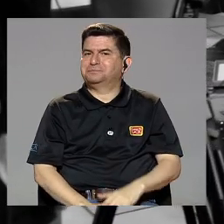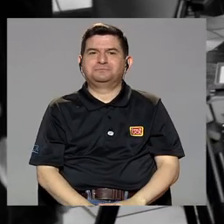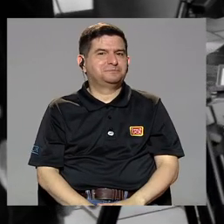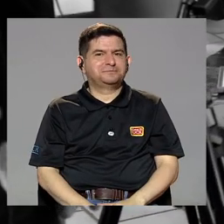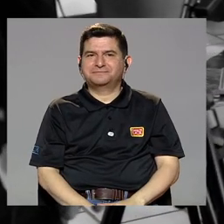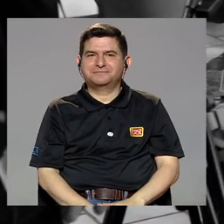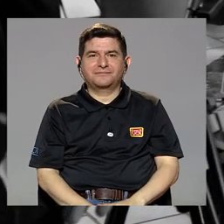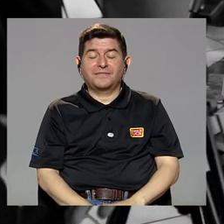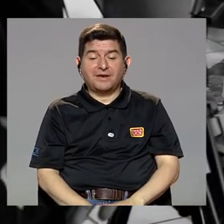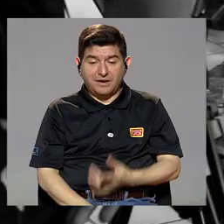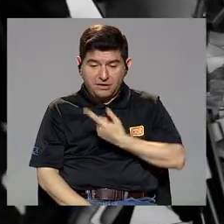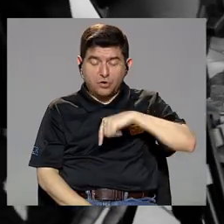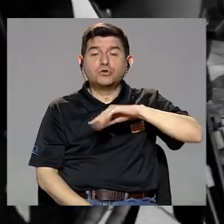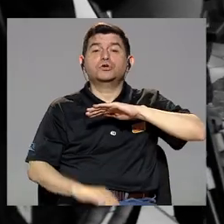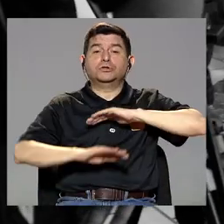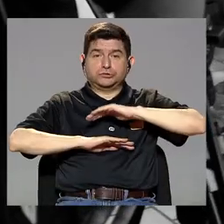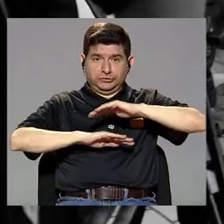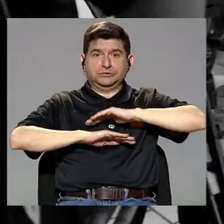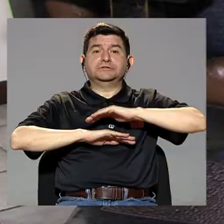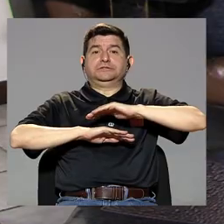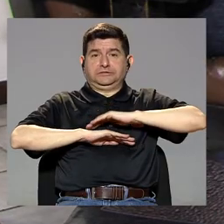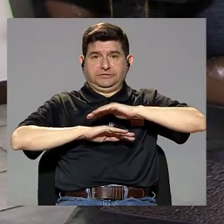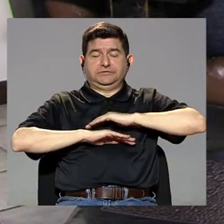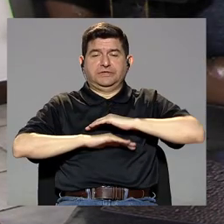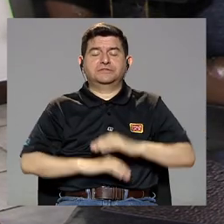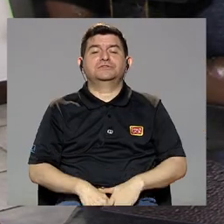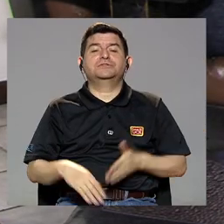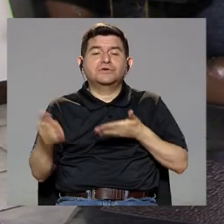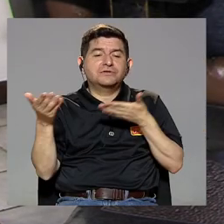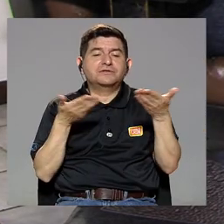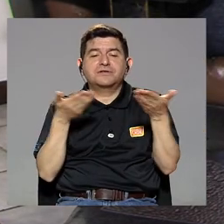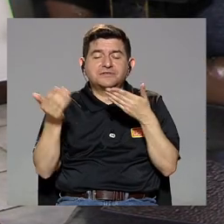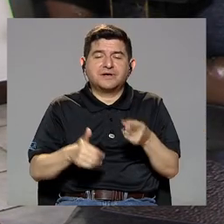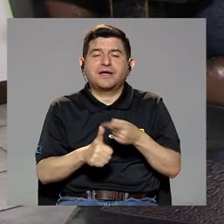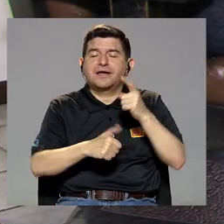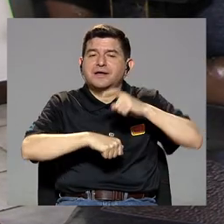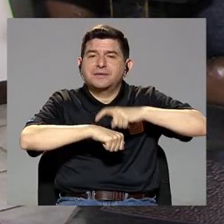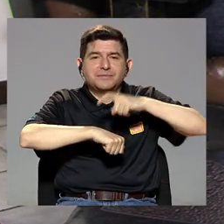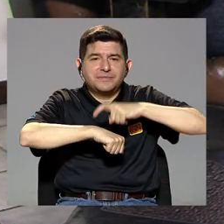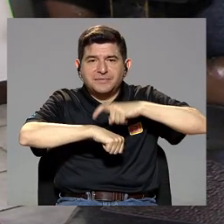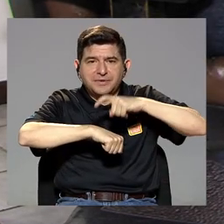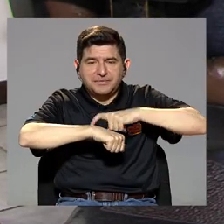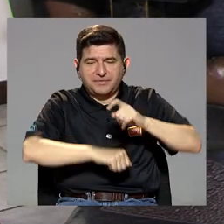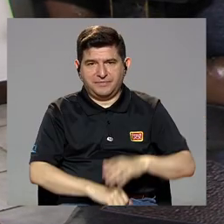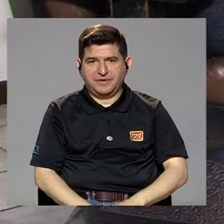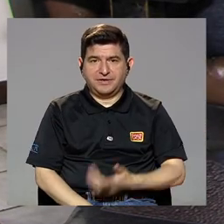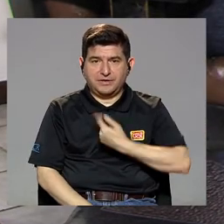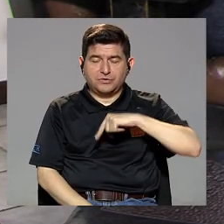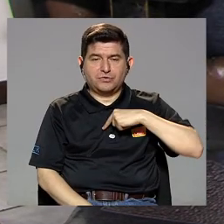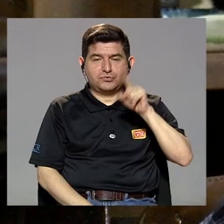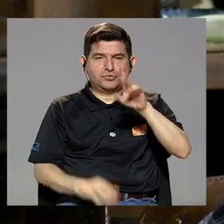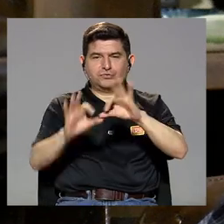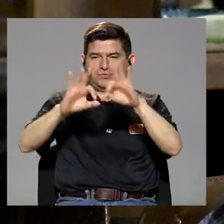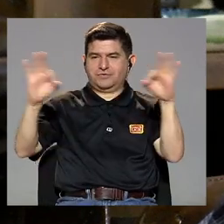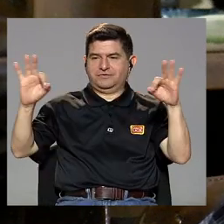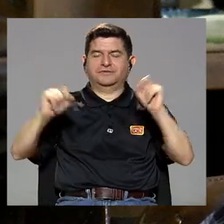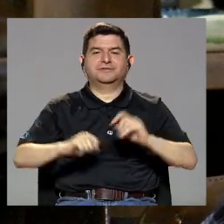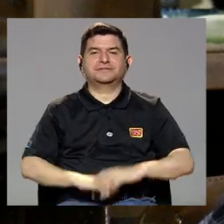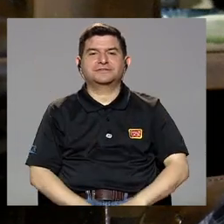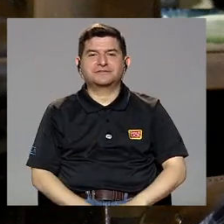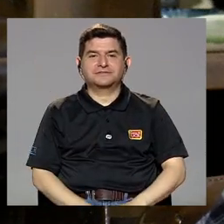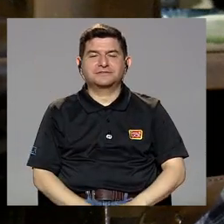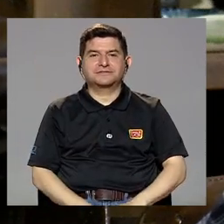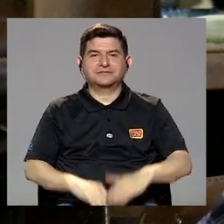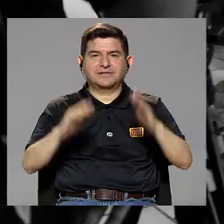tener la satisfacción de de servir desde el primer momento pusimos un eslogan que era la